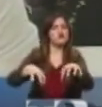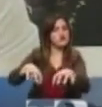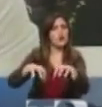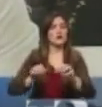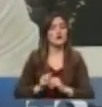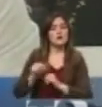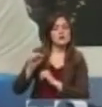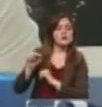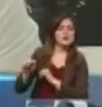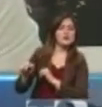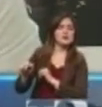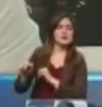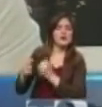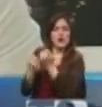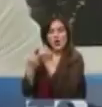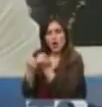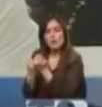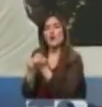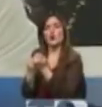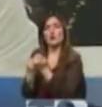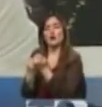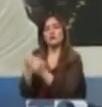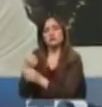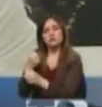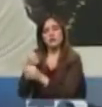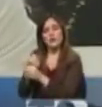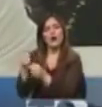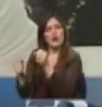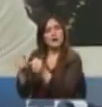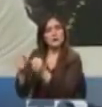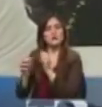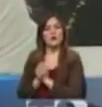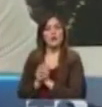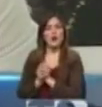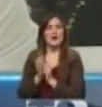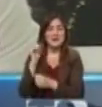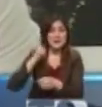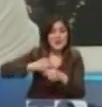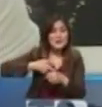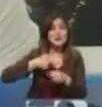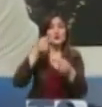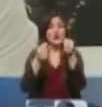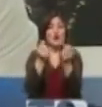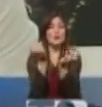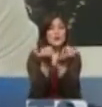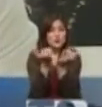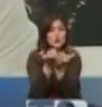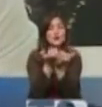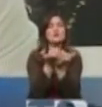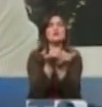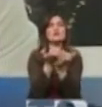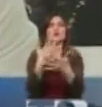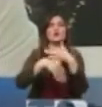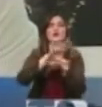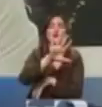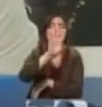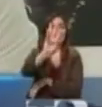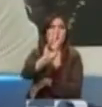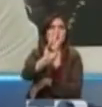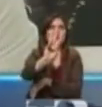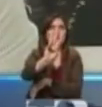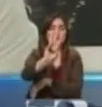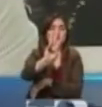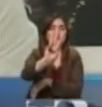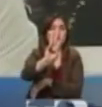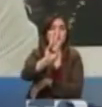hidrolavados, apoyo también a las operaciones, pero para la recolección netamente tenemos para carga posterior 56